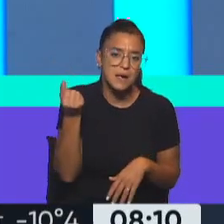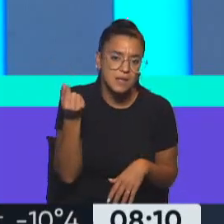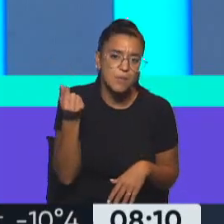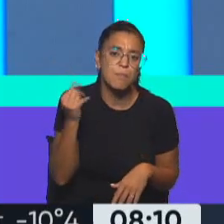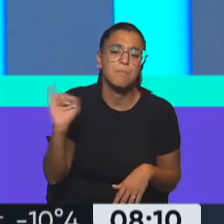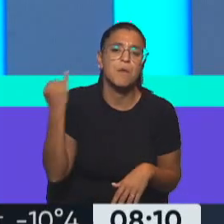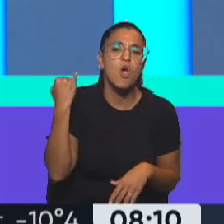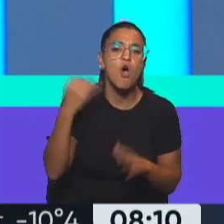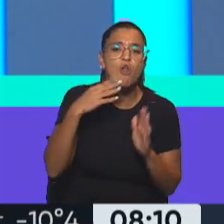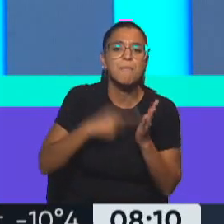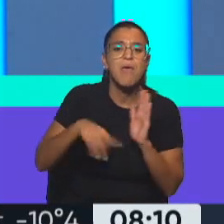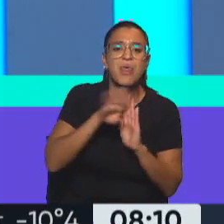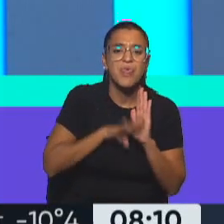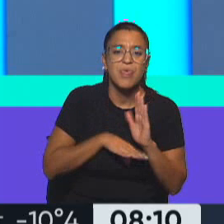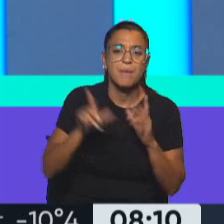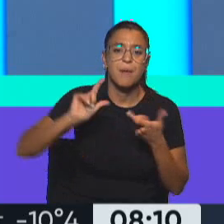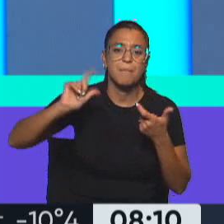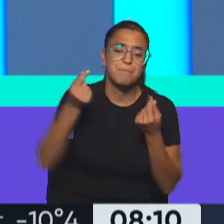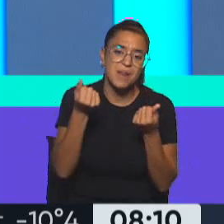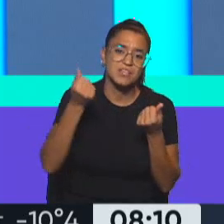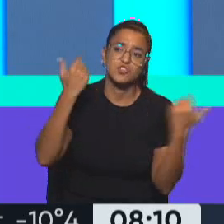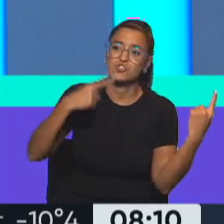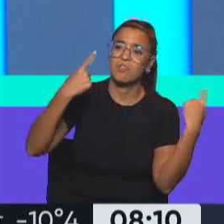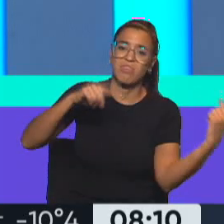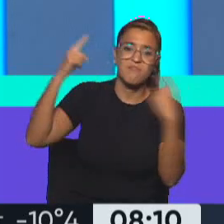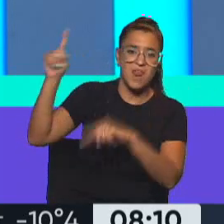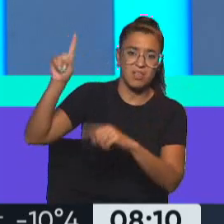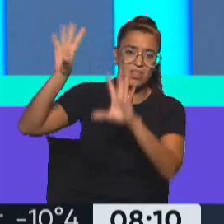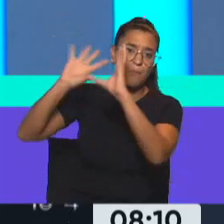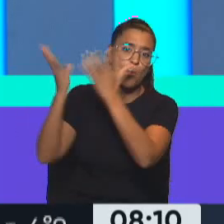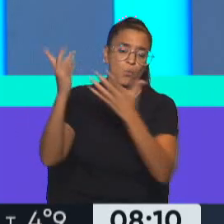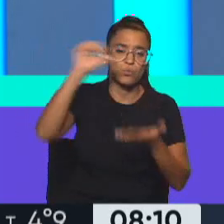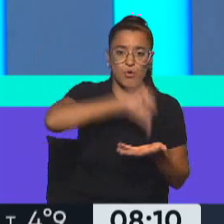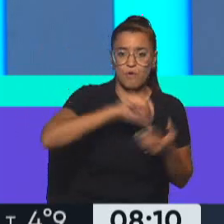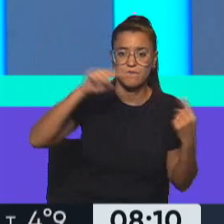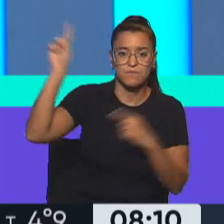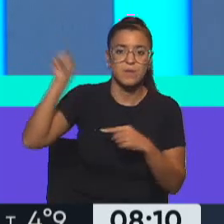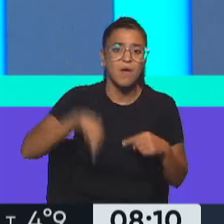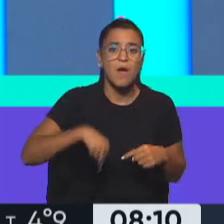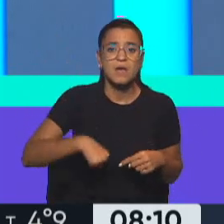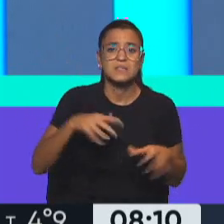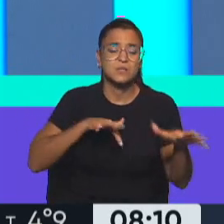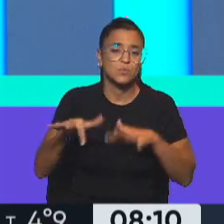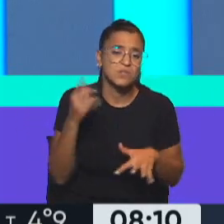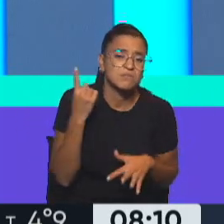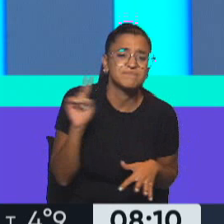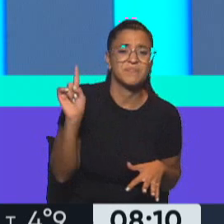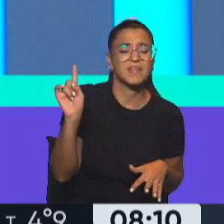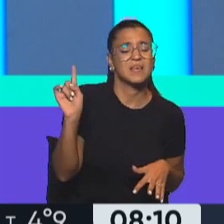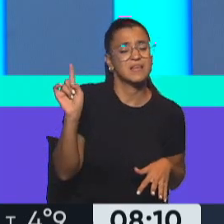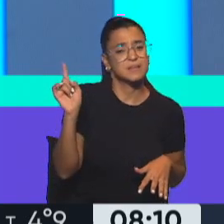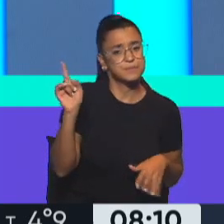mejores medidas para desacoplar los precios internos e internacionales. Hay que entender primero que estamos en una situación excepcional. Segundo, que lo